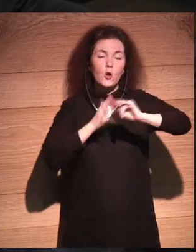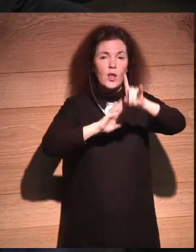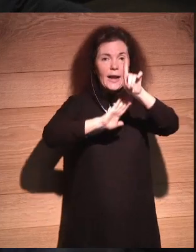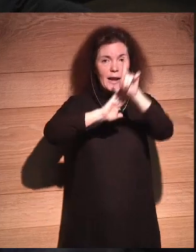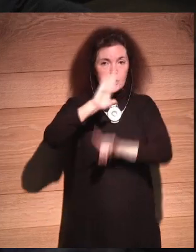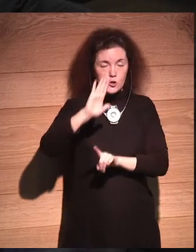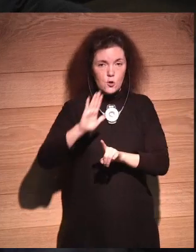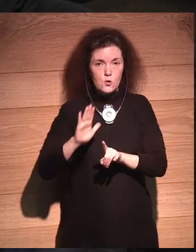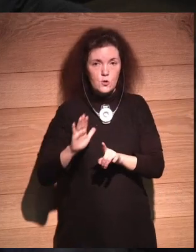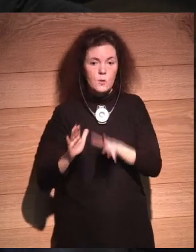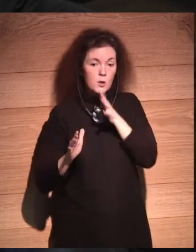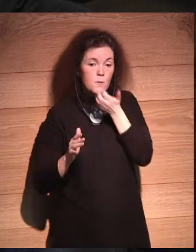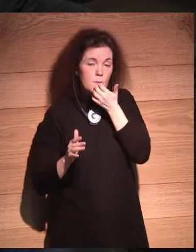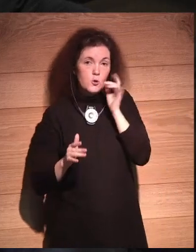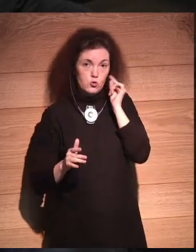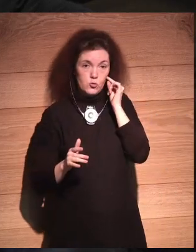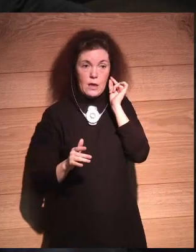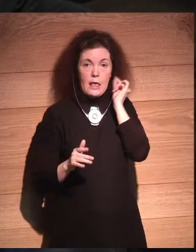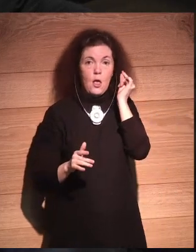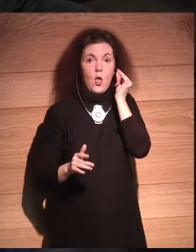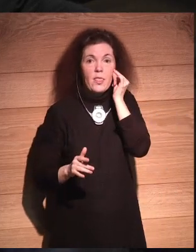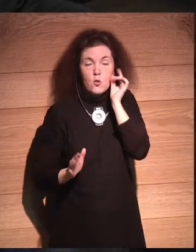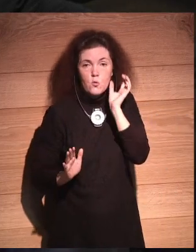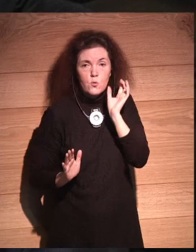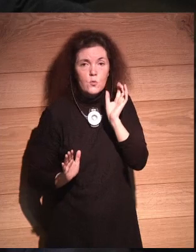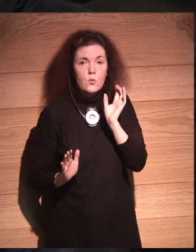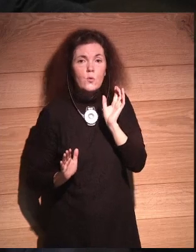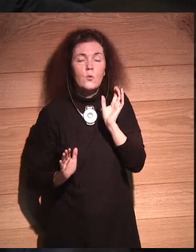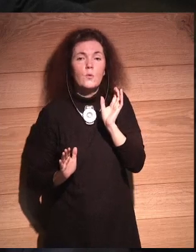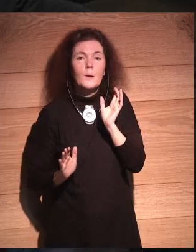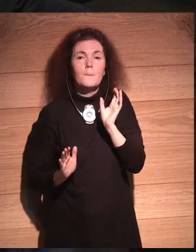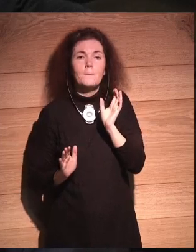tecnología? Porque, por ejemplo, yo he oído que